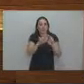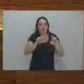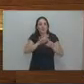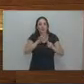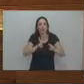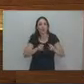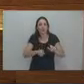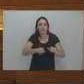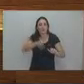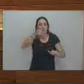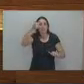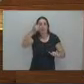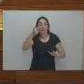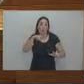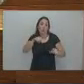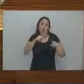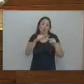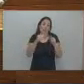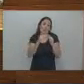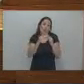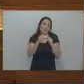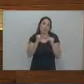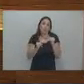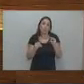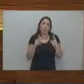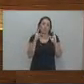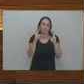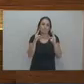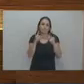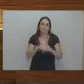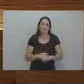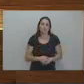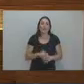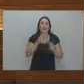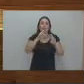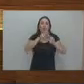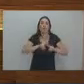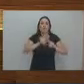aumentan en el sector energético. Pero además de la auditoría de la deuda,